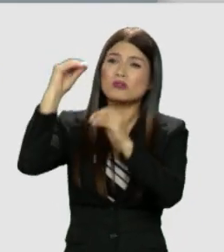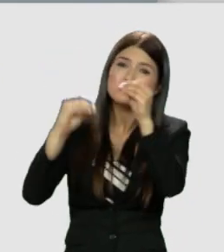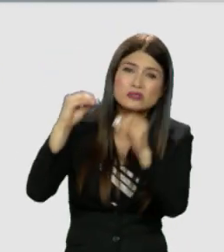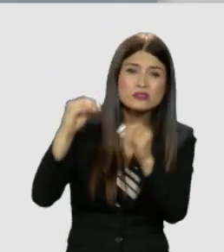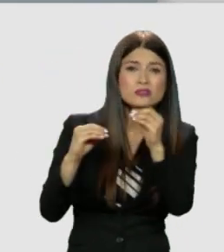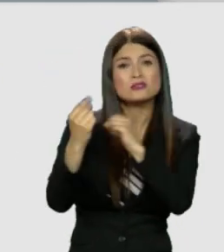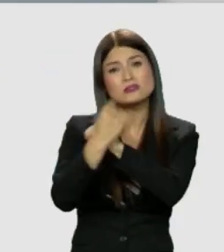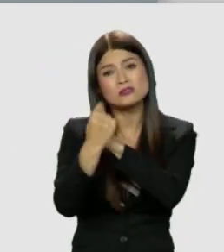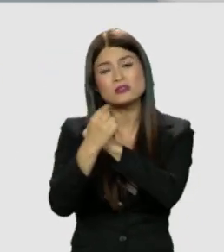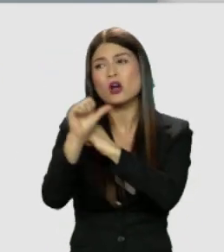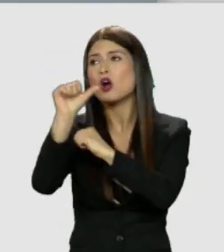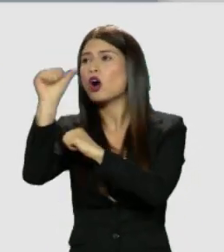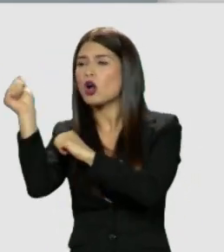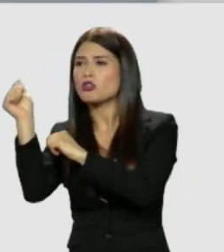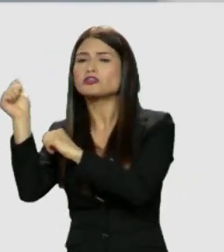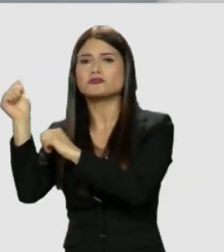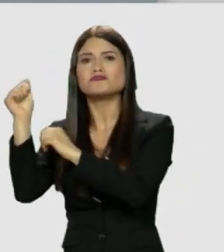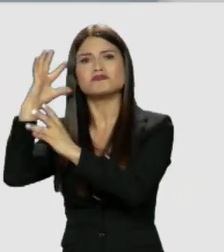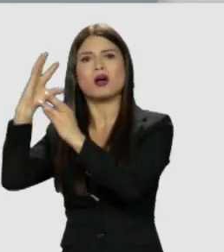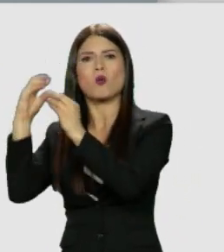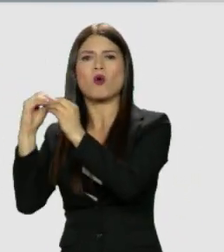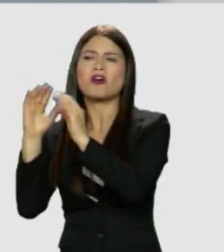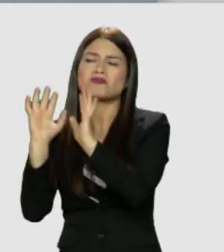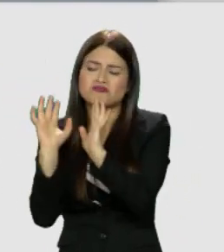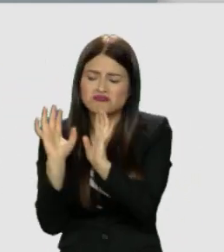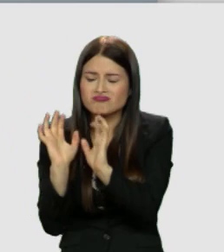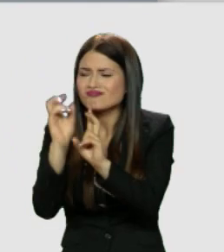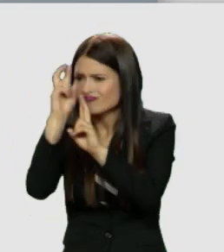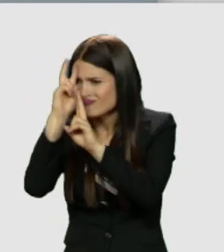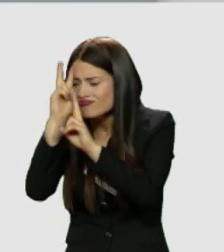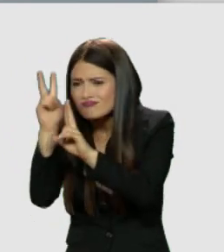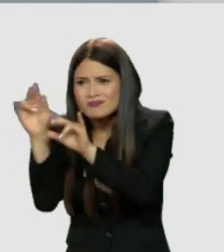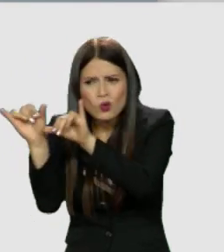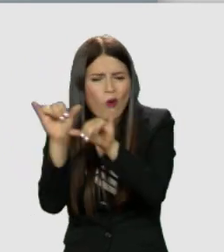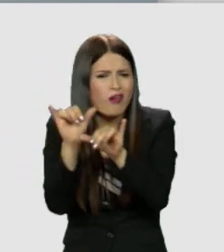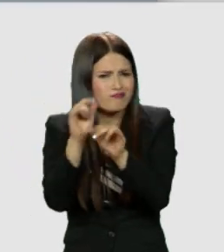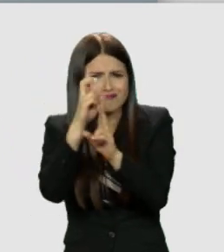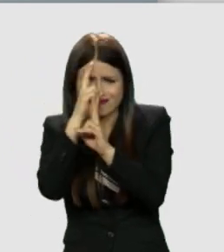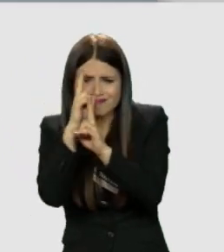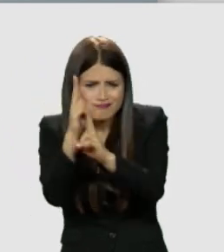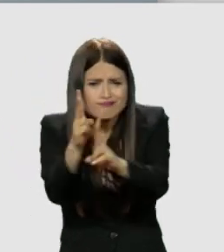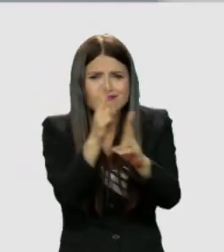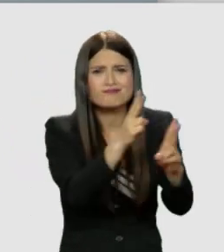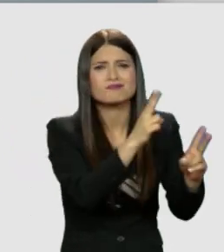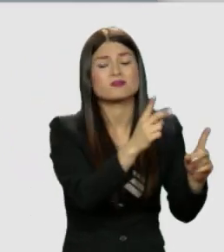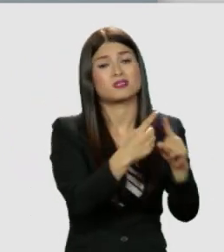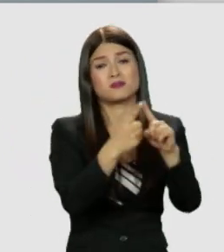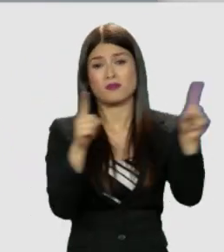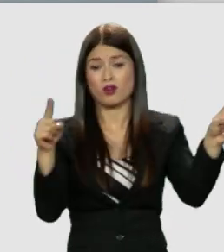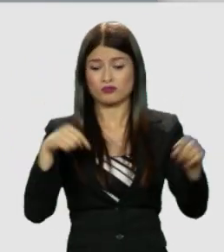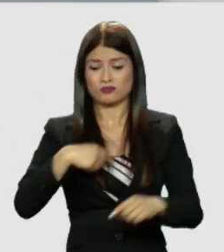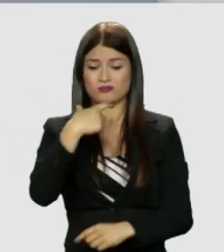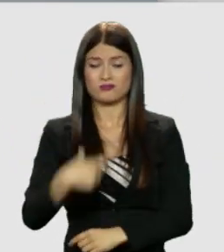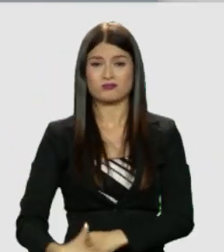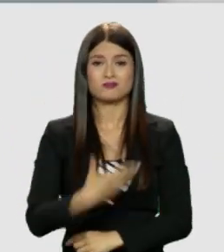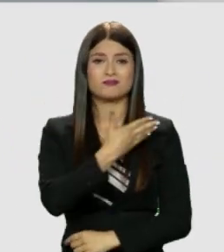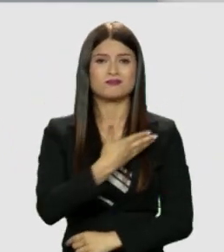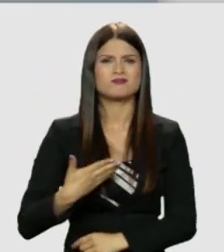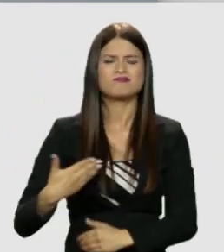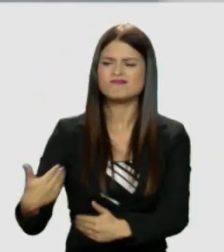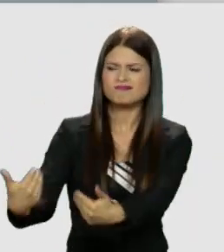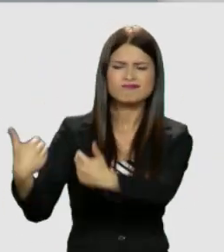es respetable pero mi deber mi compromiso con las víctimas con los